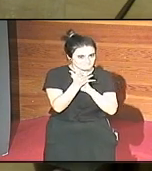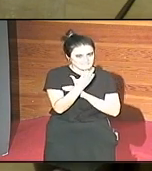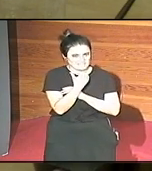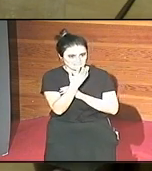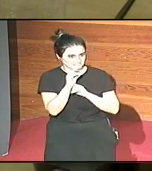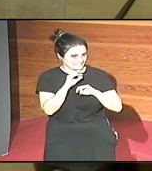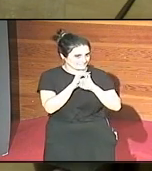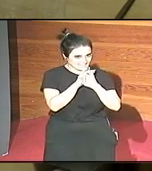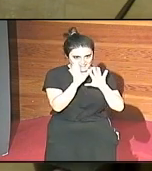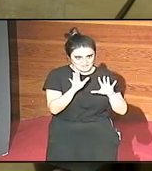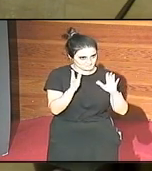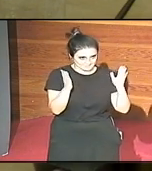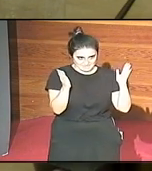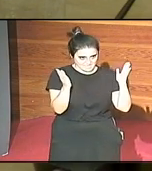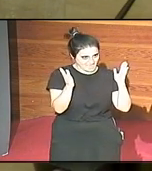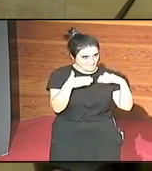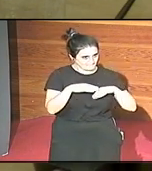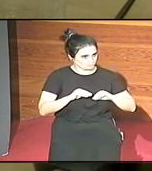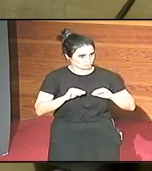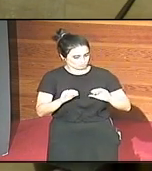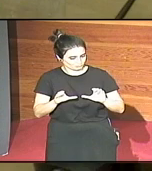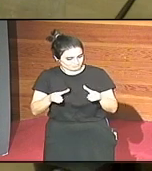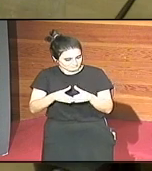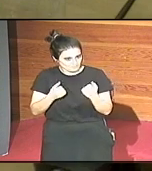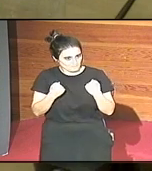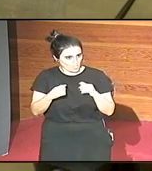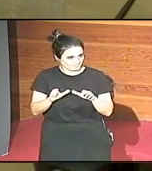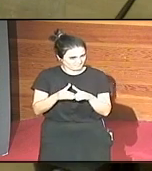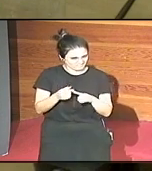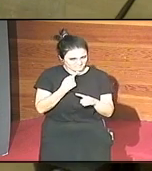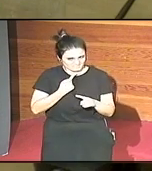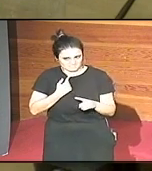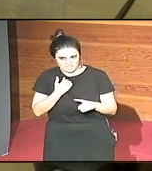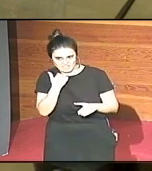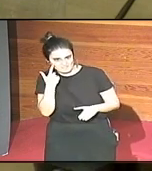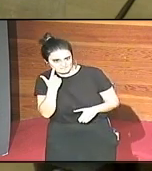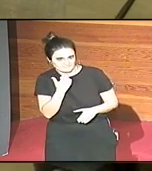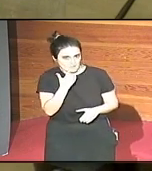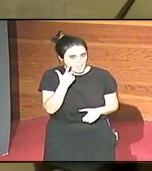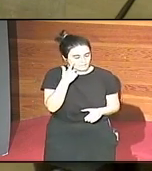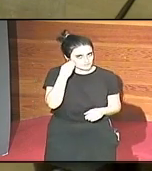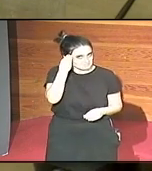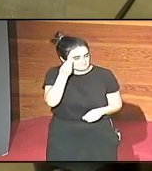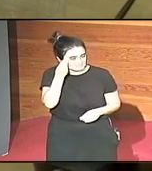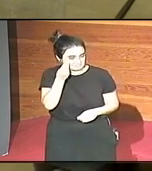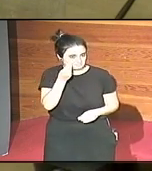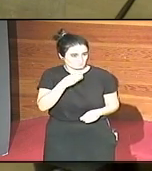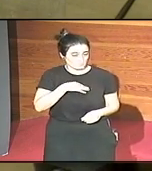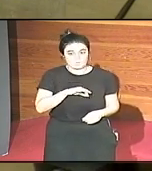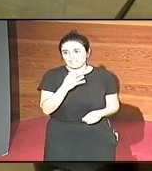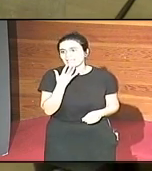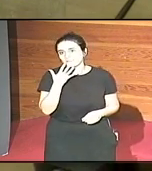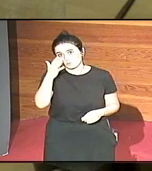de ninguno de los estratos del poder que nos permita pensar que a lo mejor, por ejemplo, con